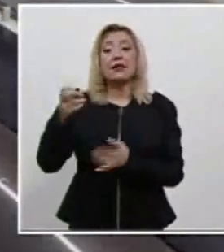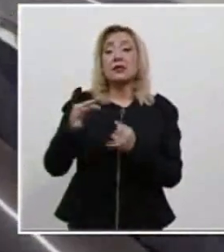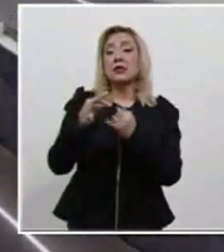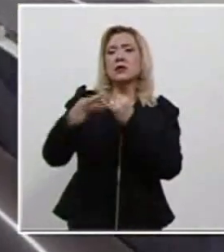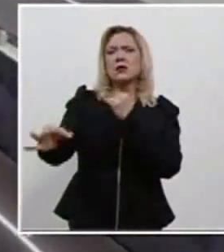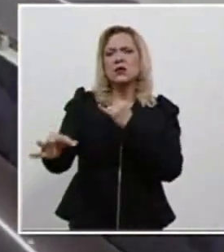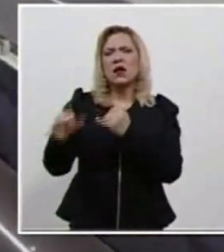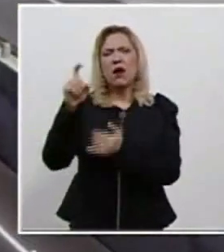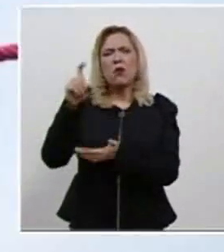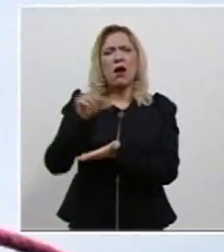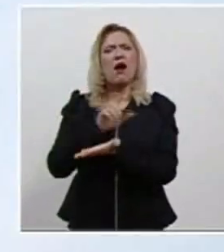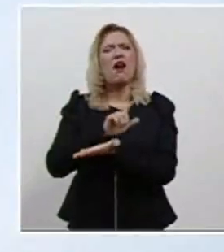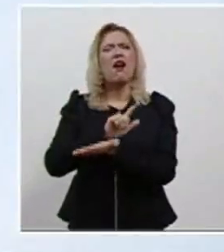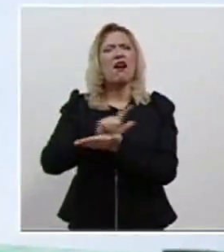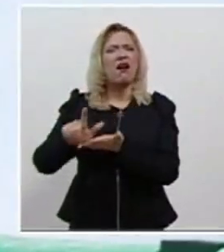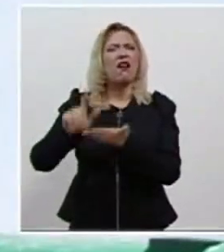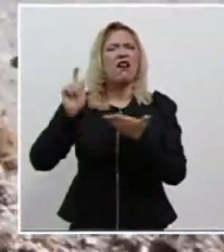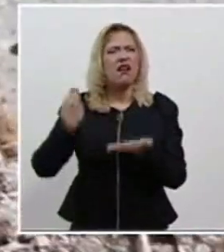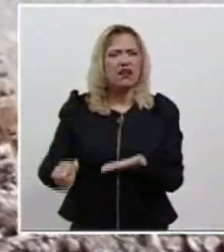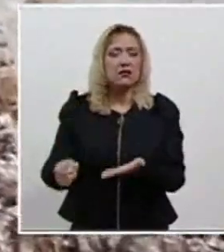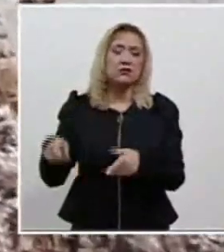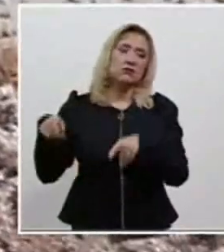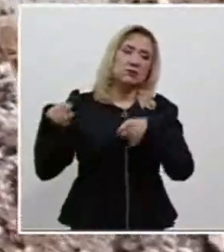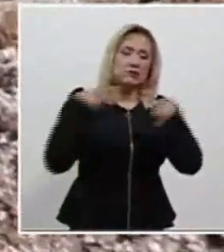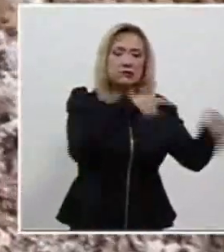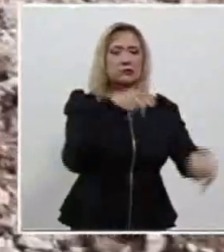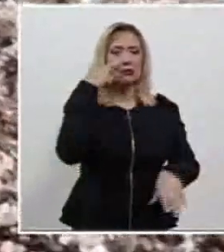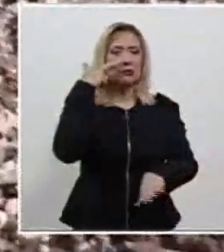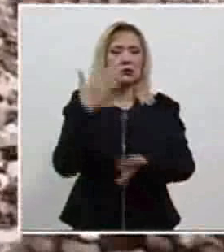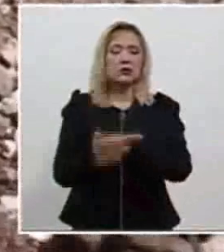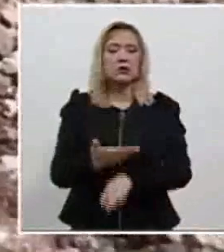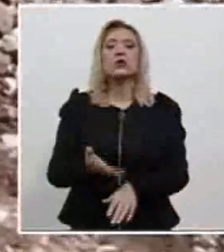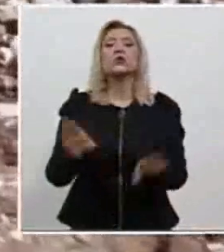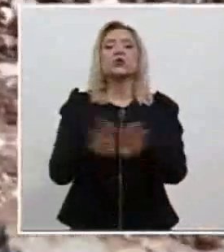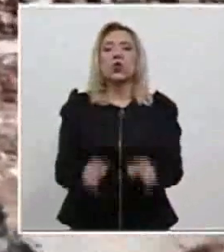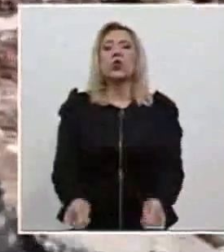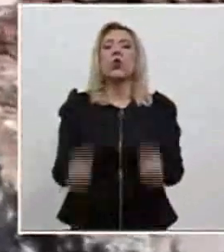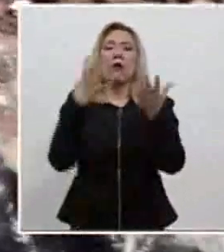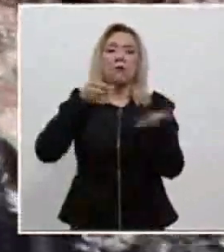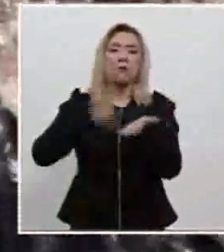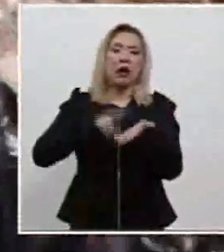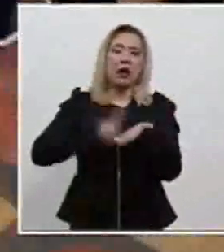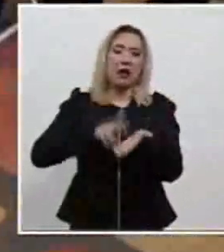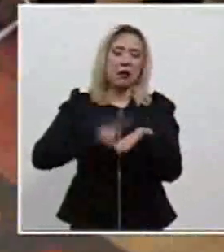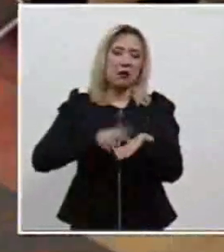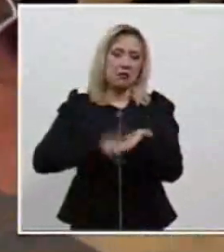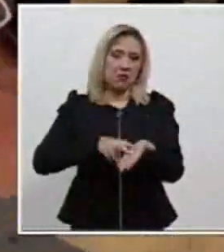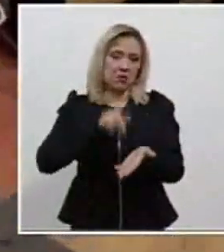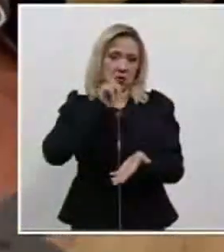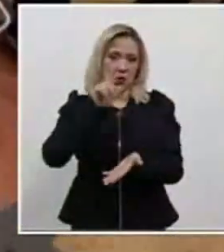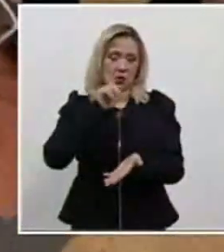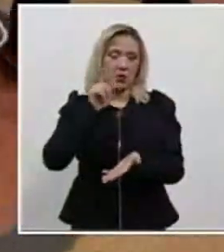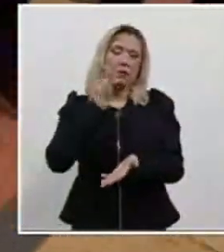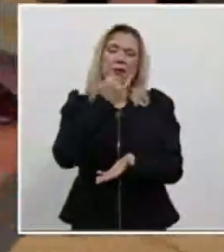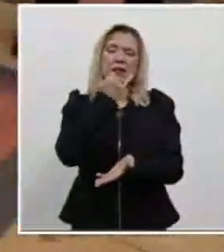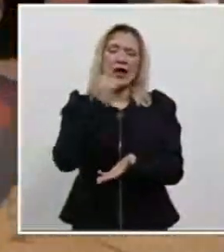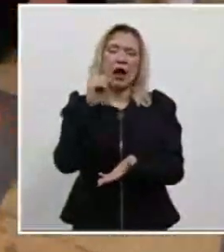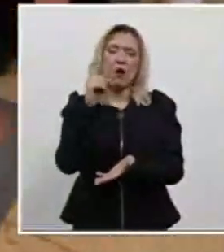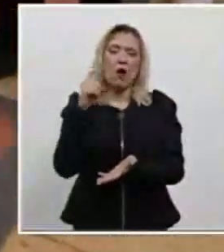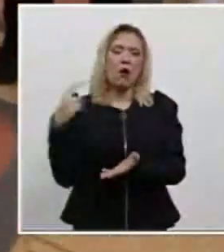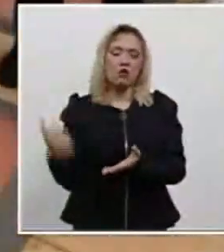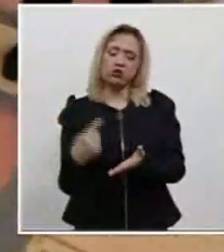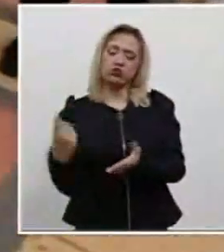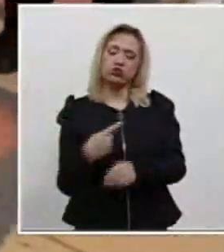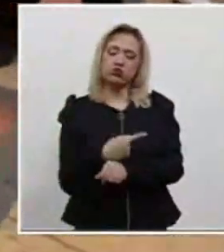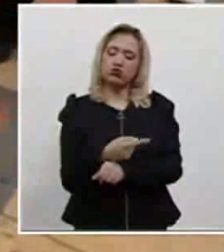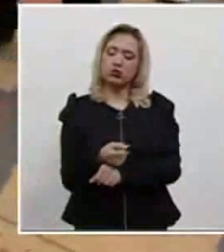dejaba en manos de una instancia administrativa la fijación de tarifas, lo que vulneraba el principio de seguridad jurídica,